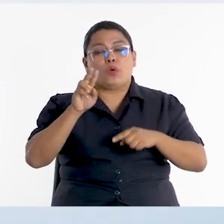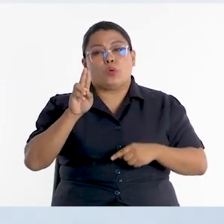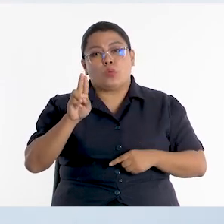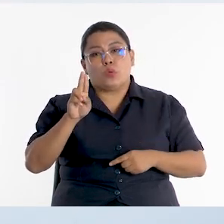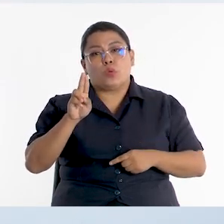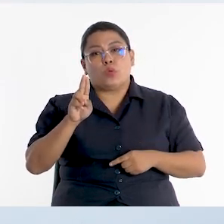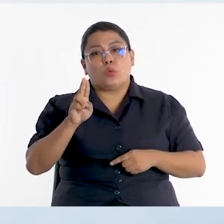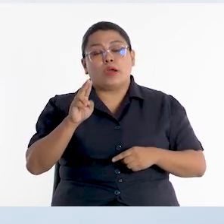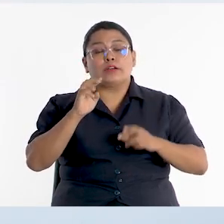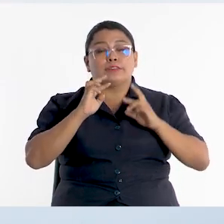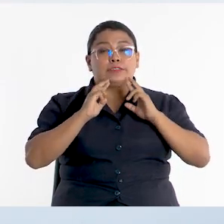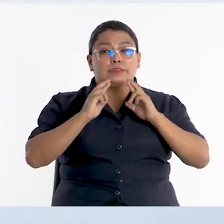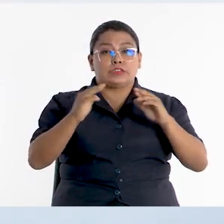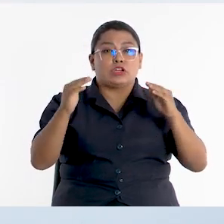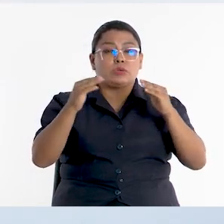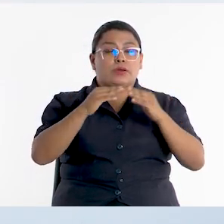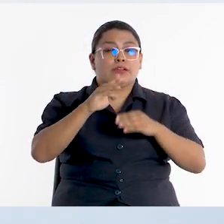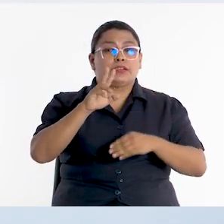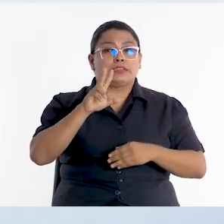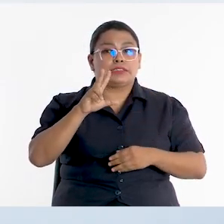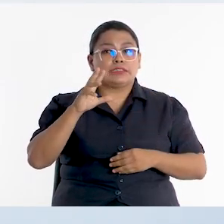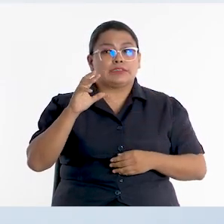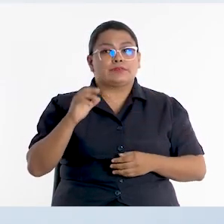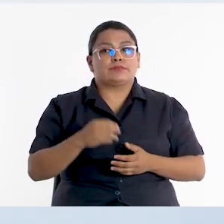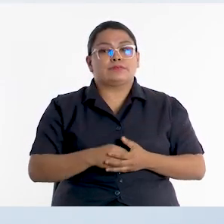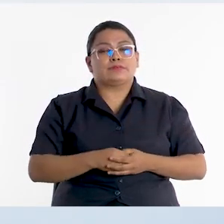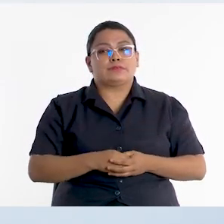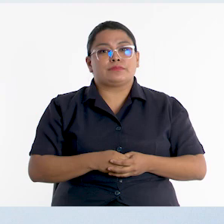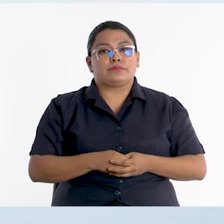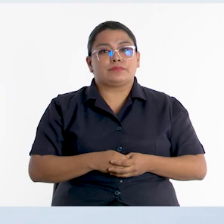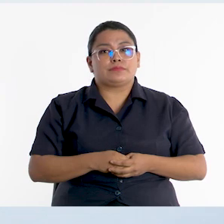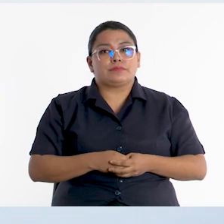unidades, ese producto es igual a 30.